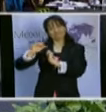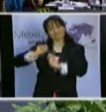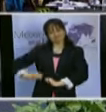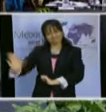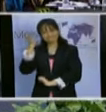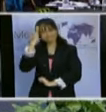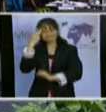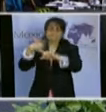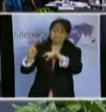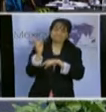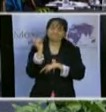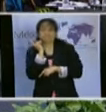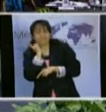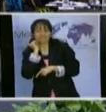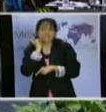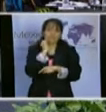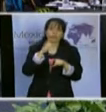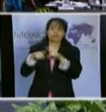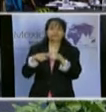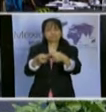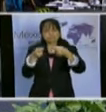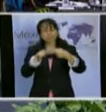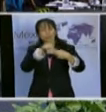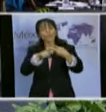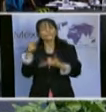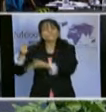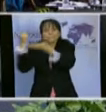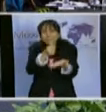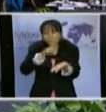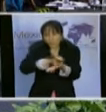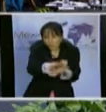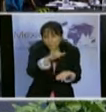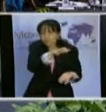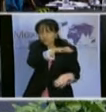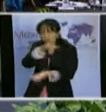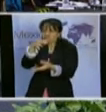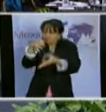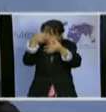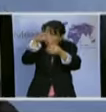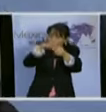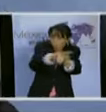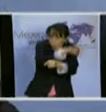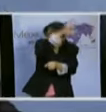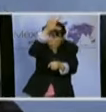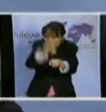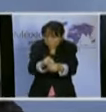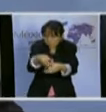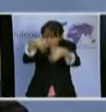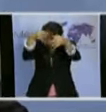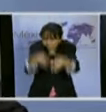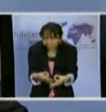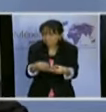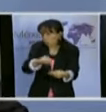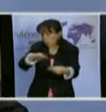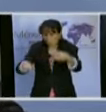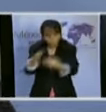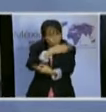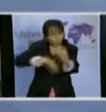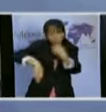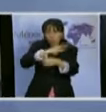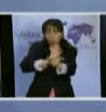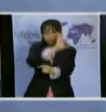y presupuestos públicos integrales. De esto ya se ha hablado, pero me gustaría enfatizarlo. Integrales. Integrales en el sentido de